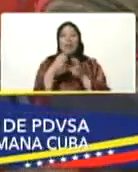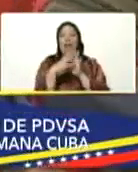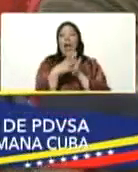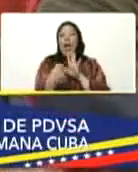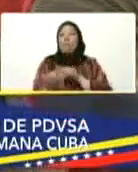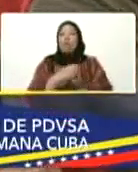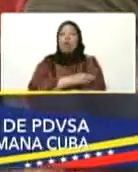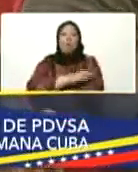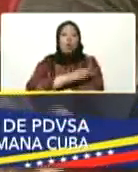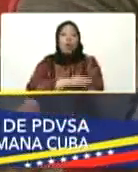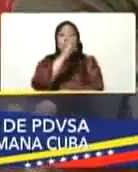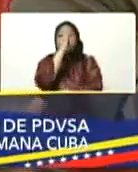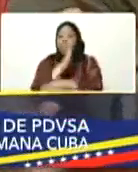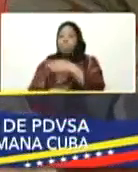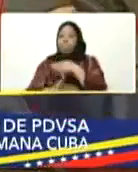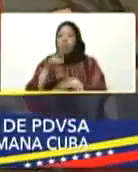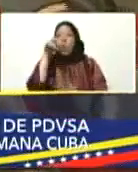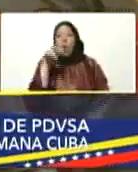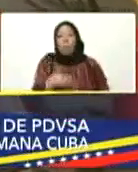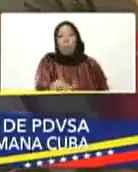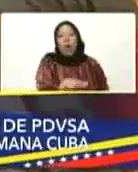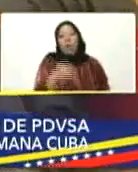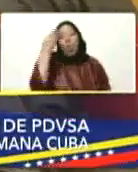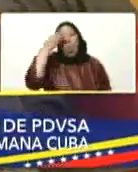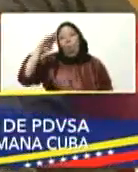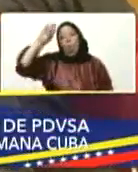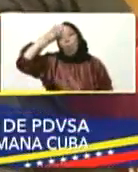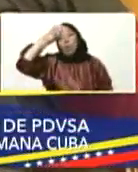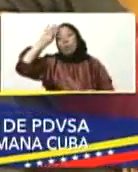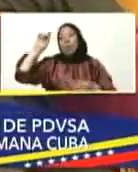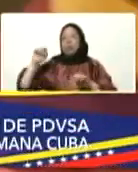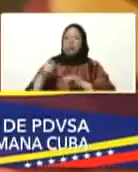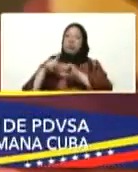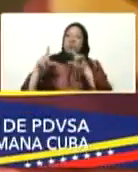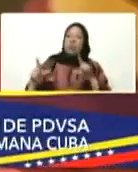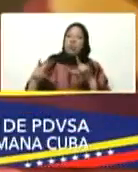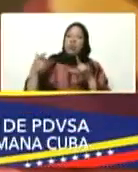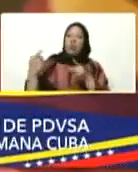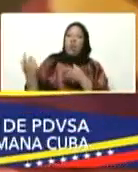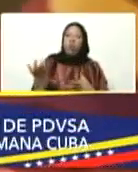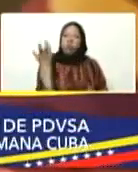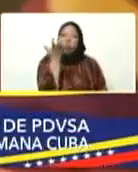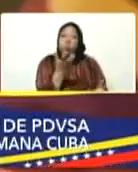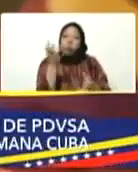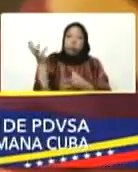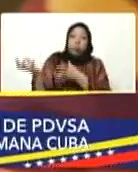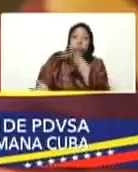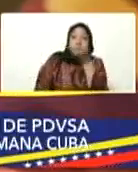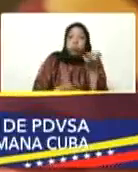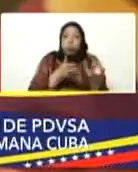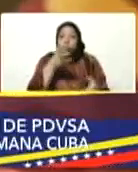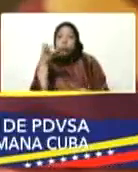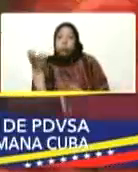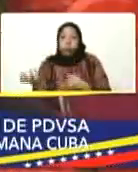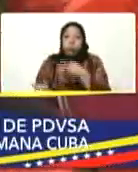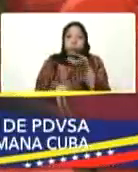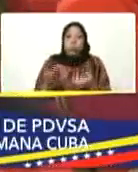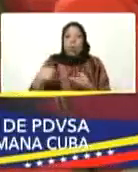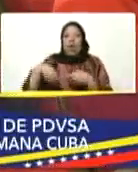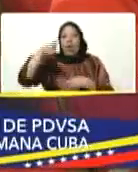de dignidad con el pueblo cubano en lo que fue la extinción del fuego en imposición la base de la